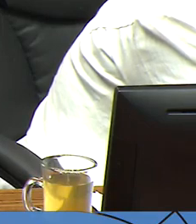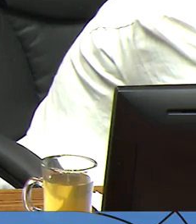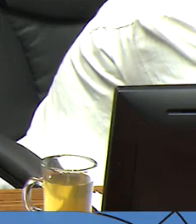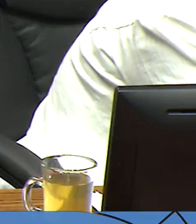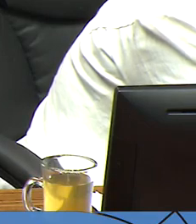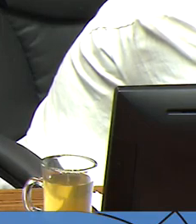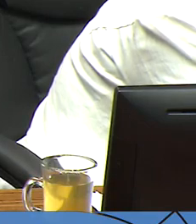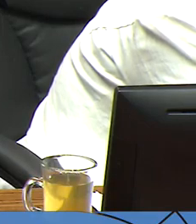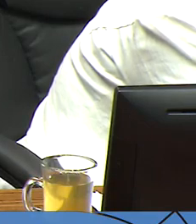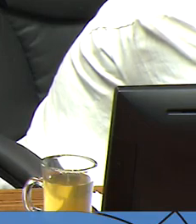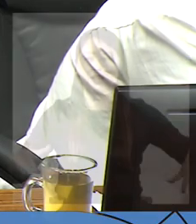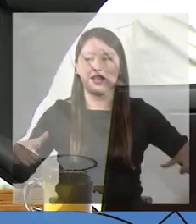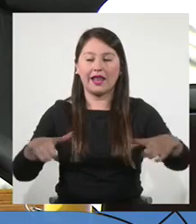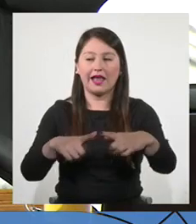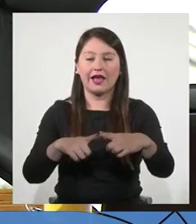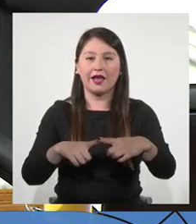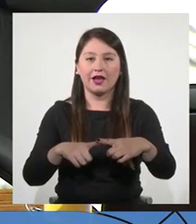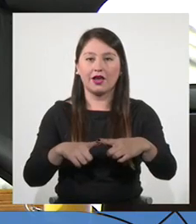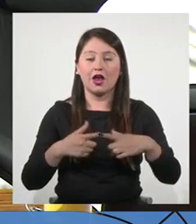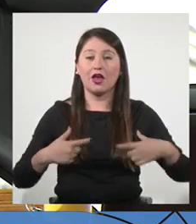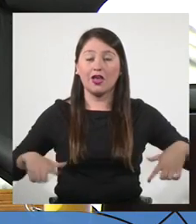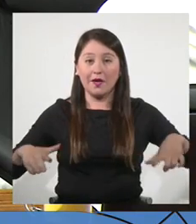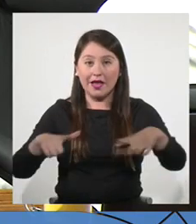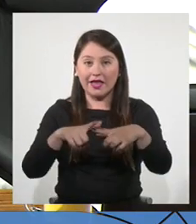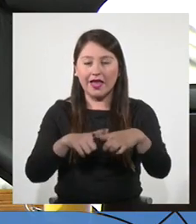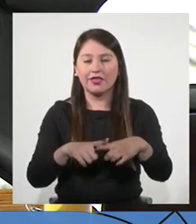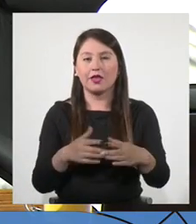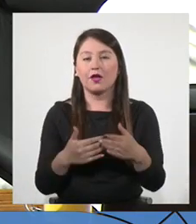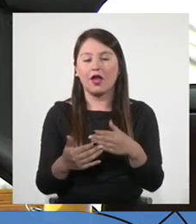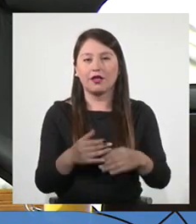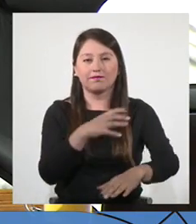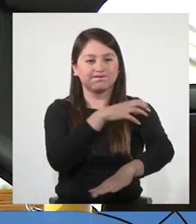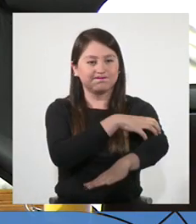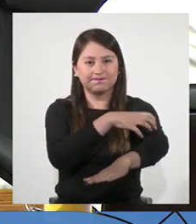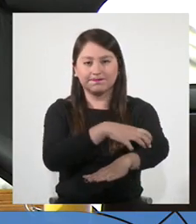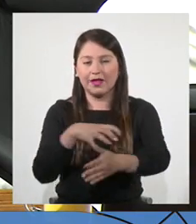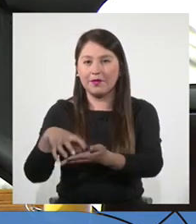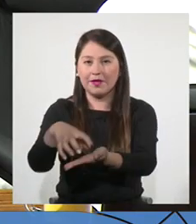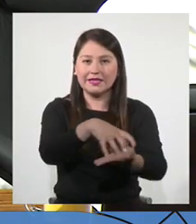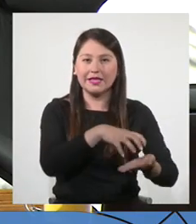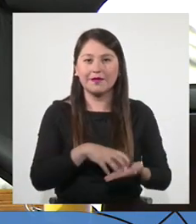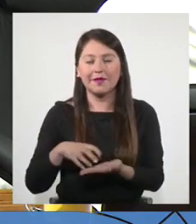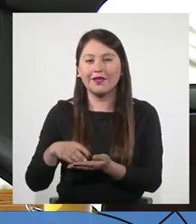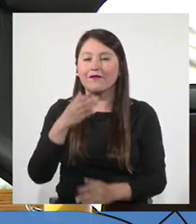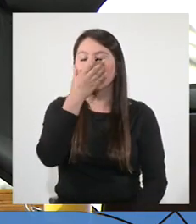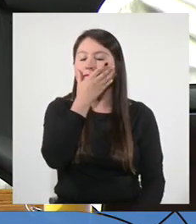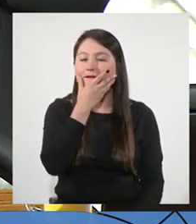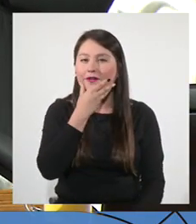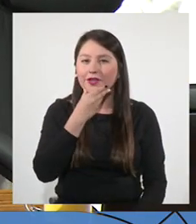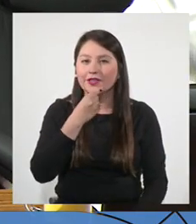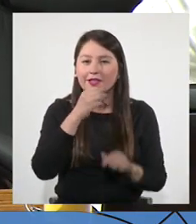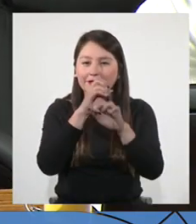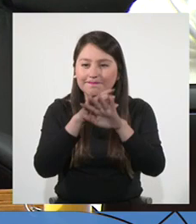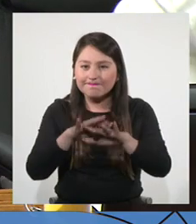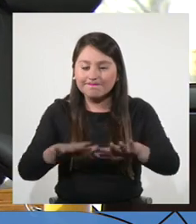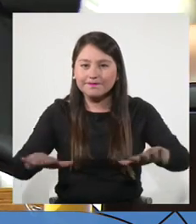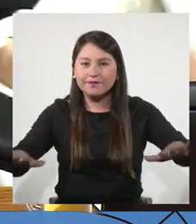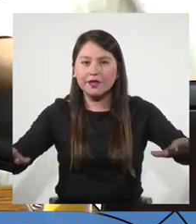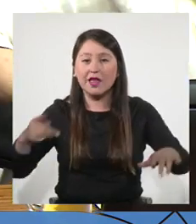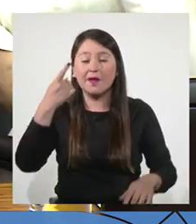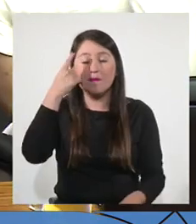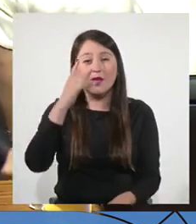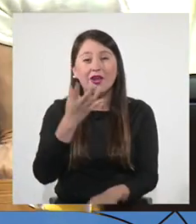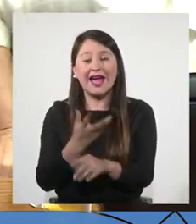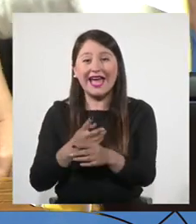Chiloé, en Palena, en Chaitén, bueno, son paisajes maravillosos, pero hay realidades geográficas en